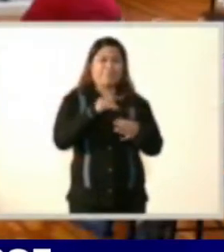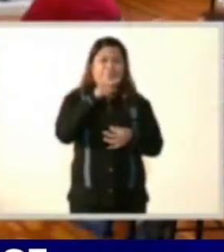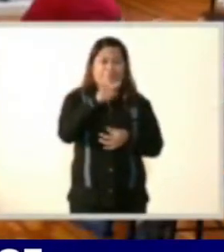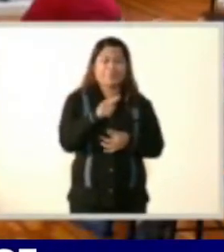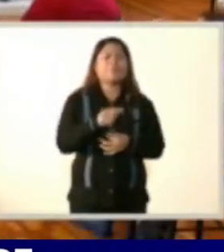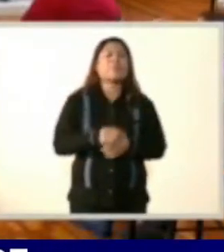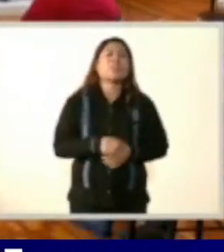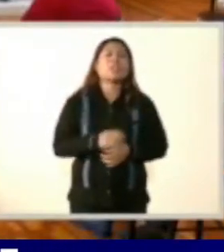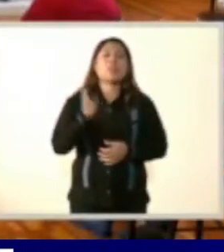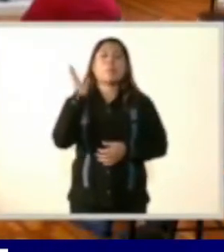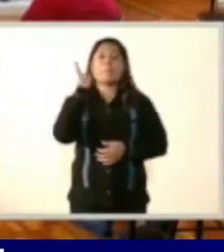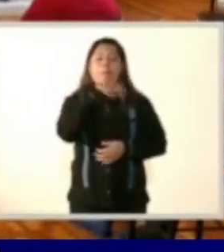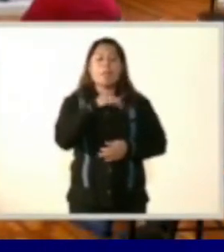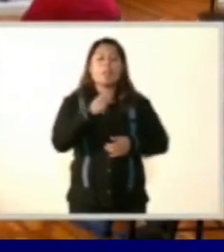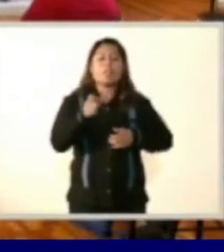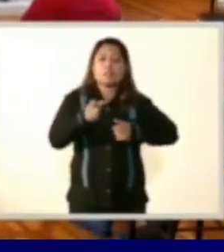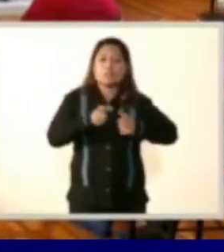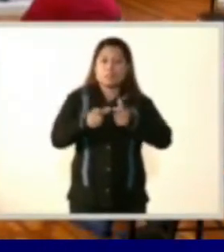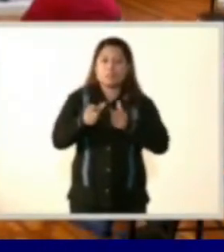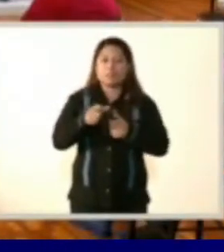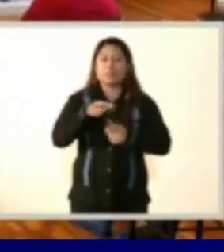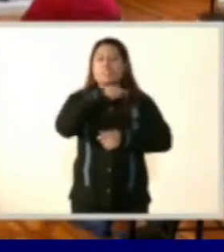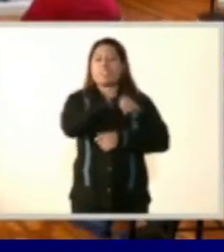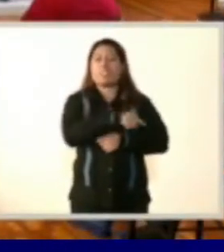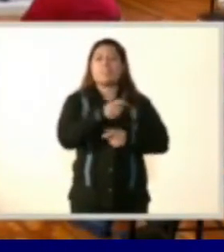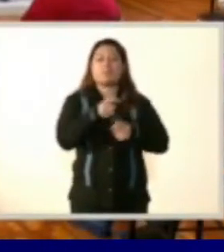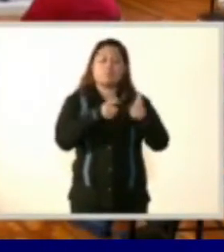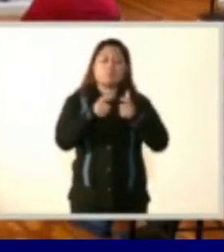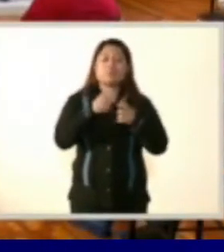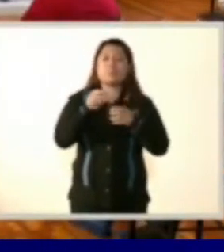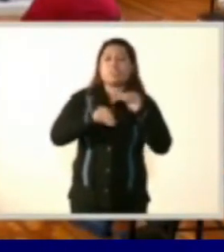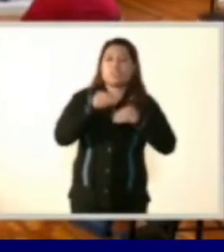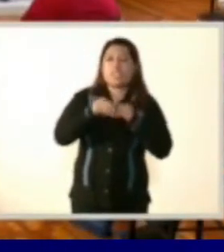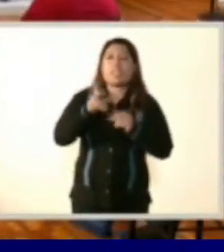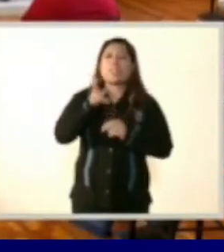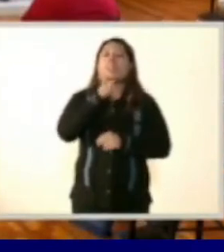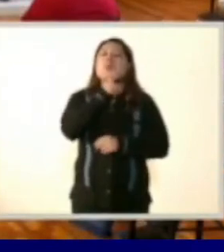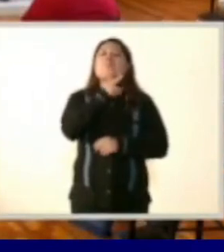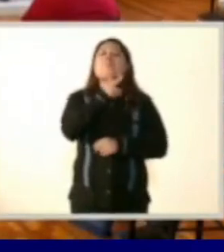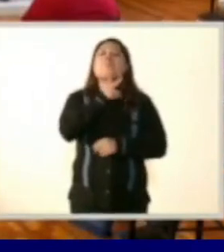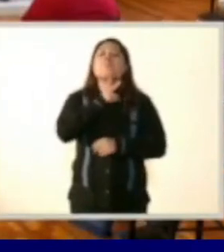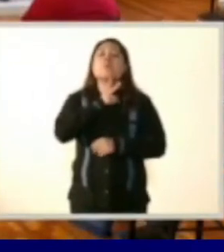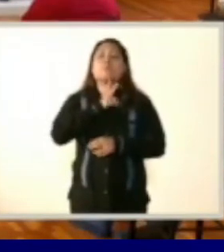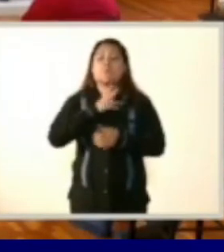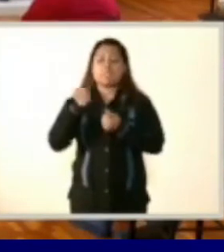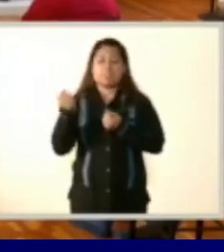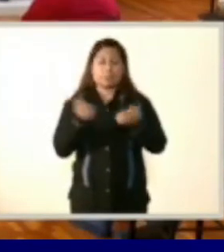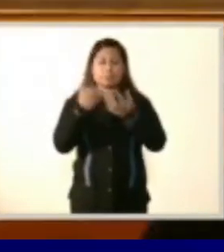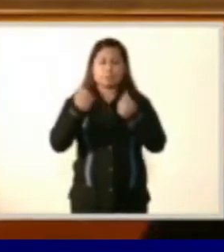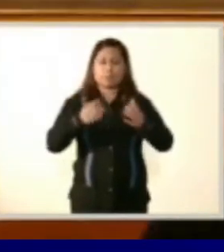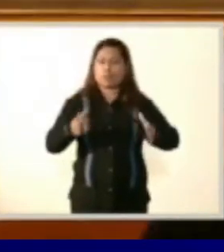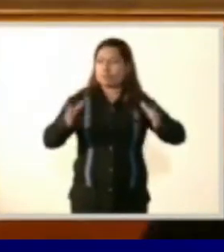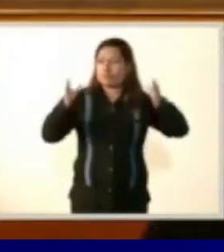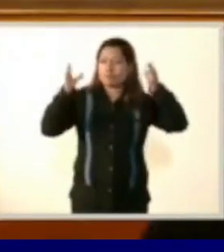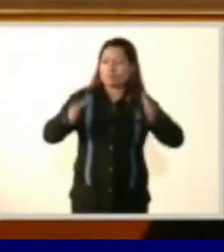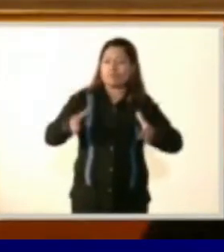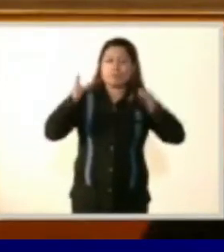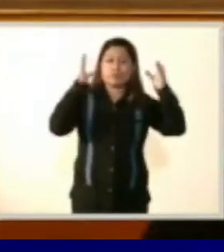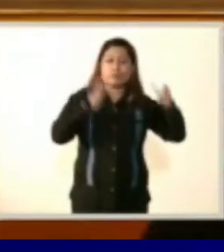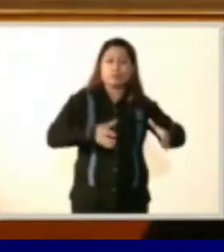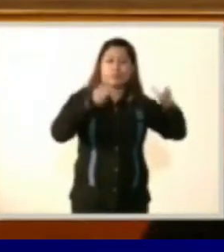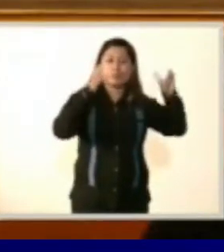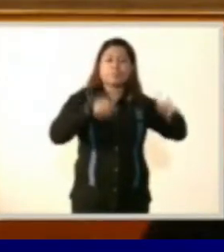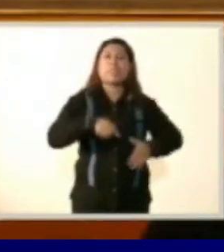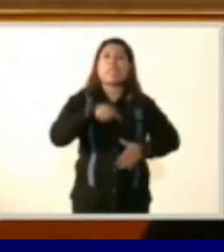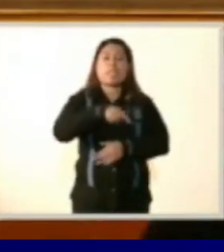mantenimiento en varios tramos de los ductos de Pemex que transportan distintos materiales químicos se han tenido algunos fenómenos